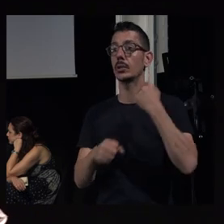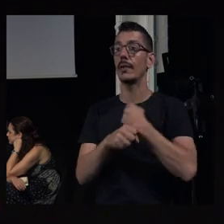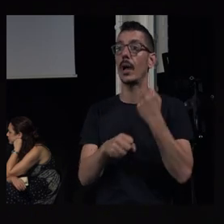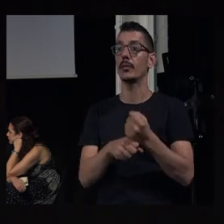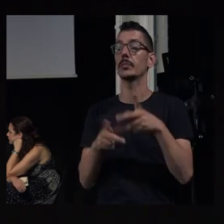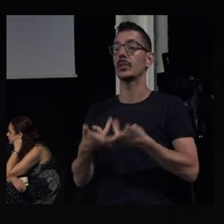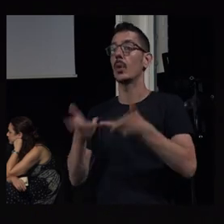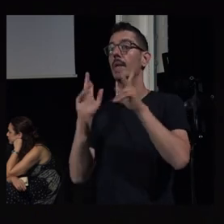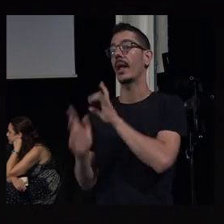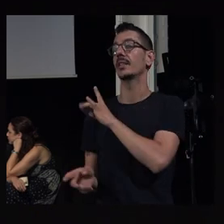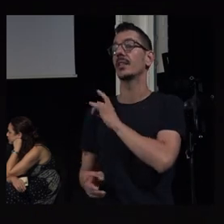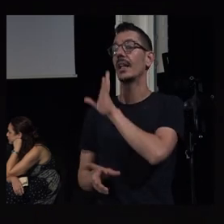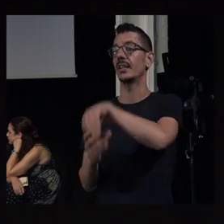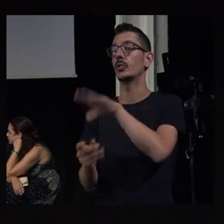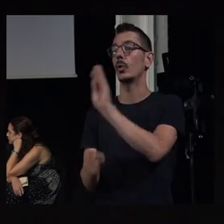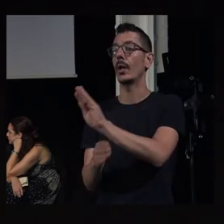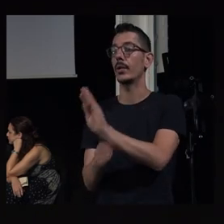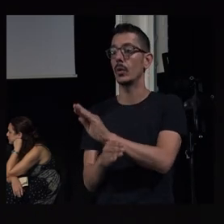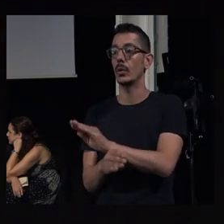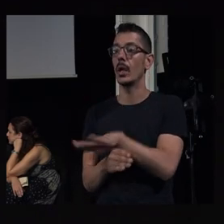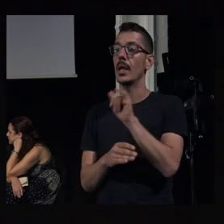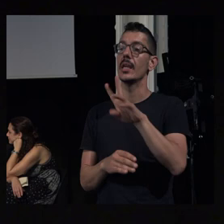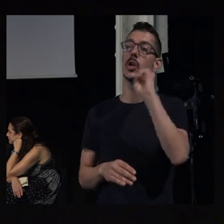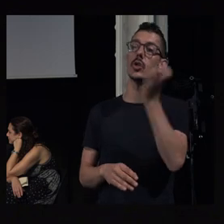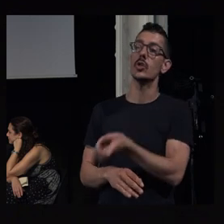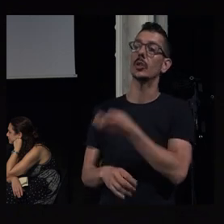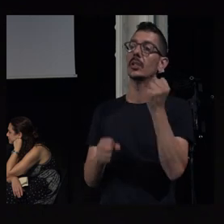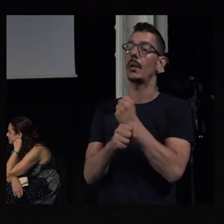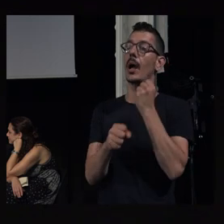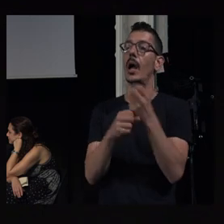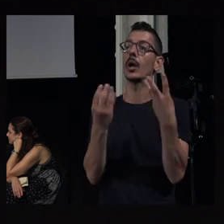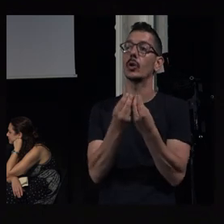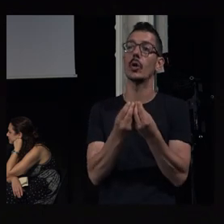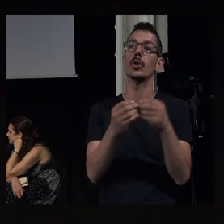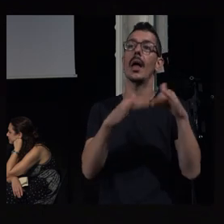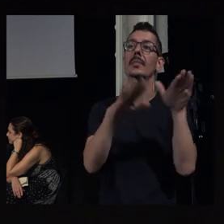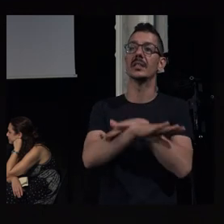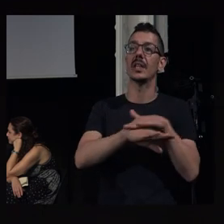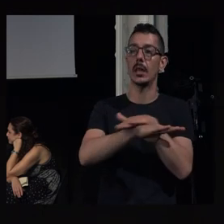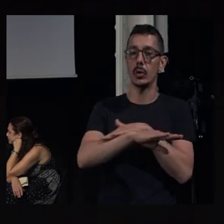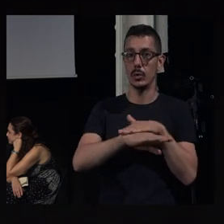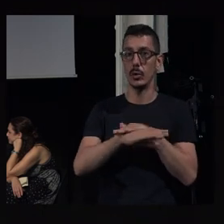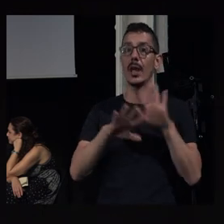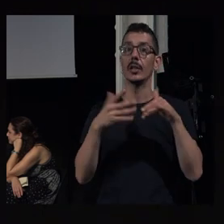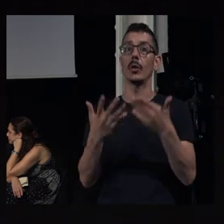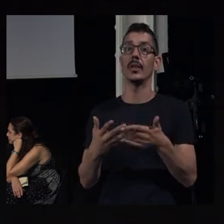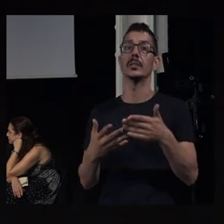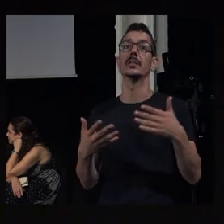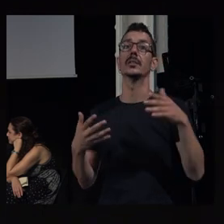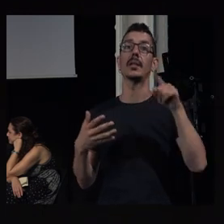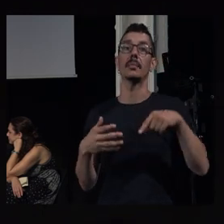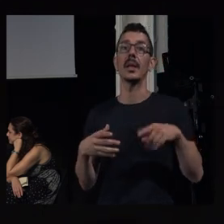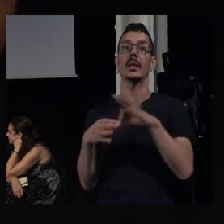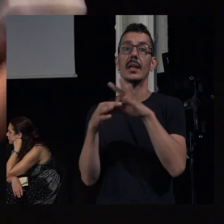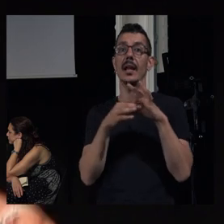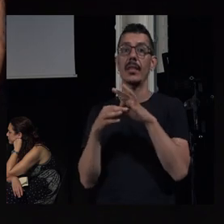en educación y otra que anda también trabajando mucho con la administración. Entonces, también tiene que ver con el colectivo en el que yo